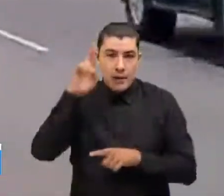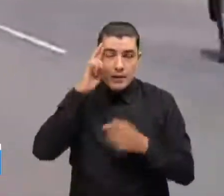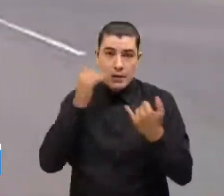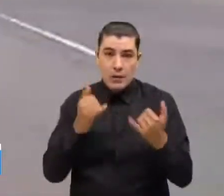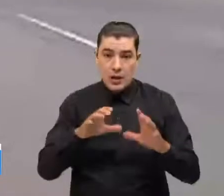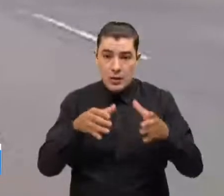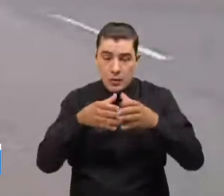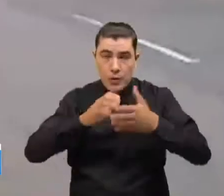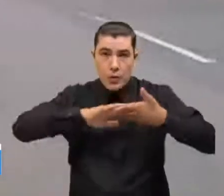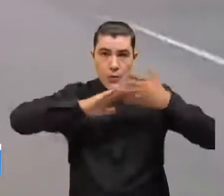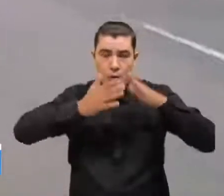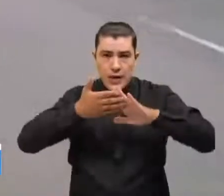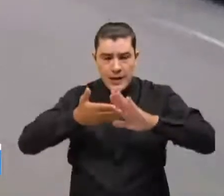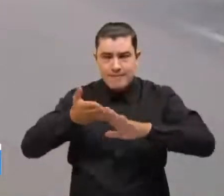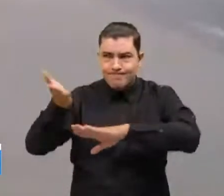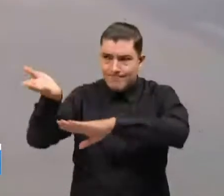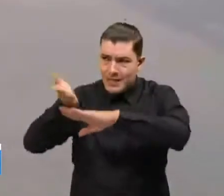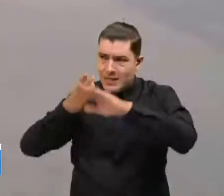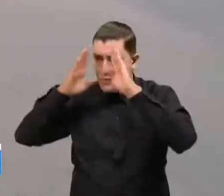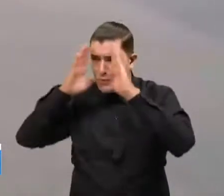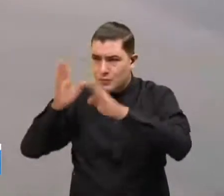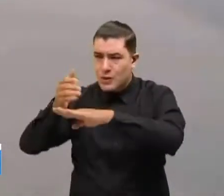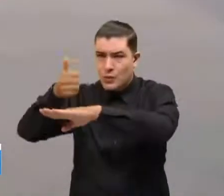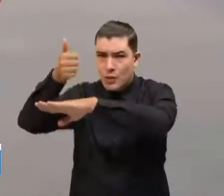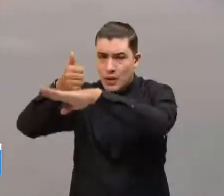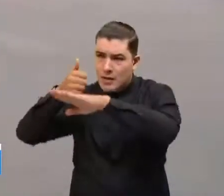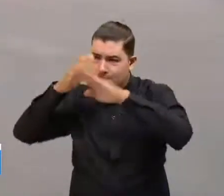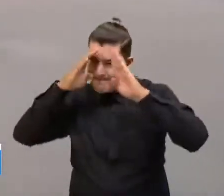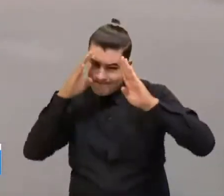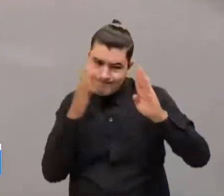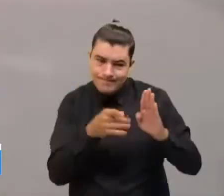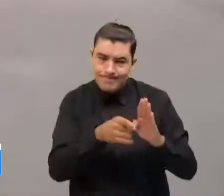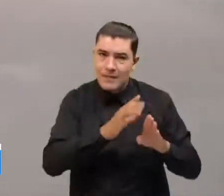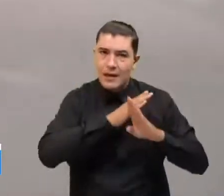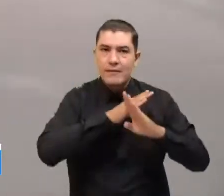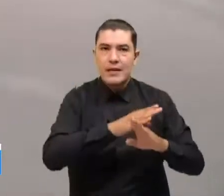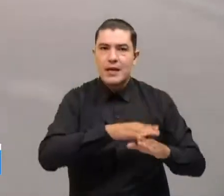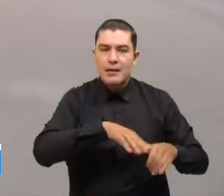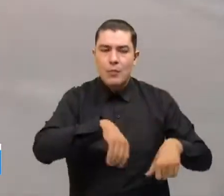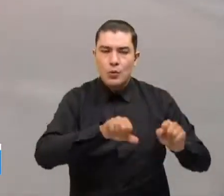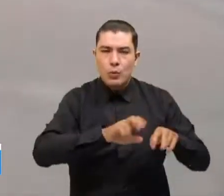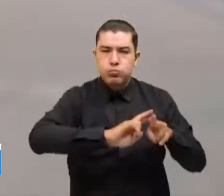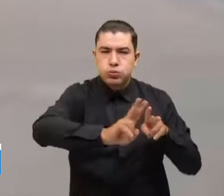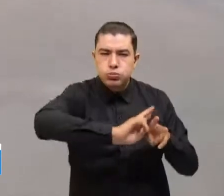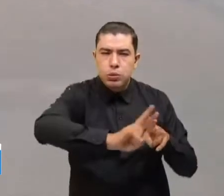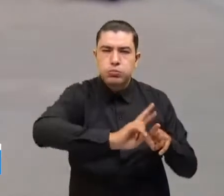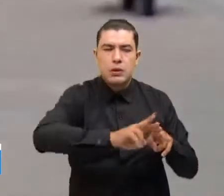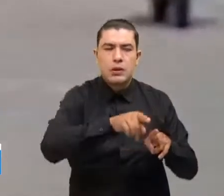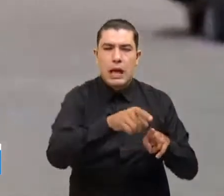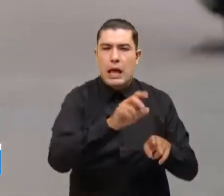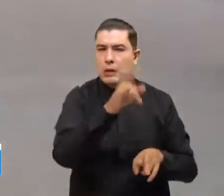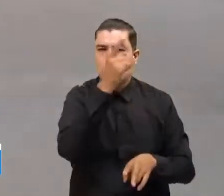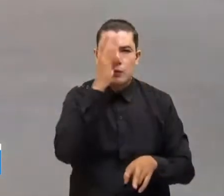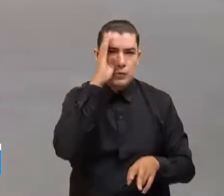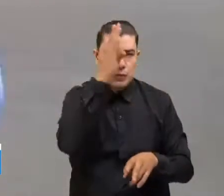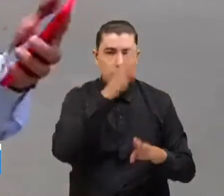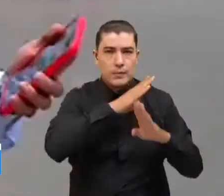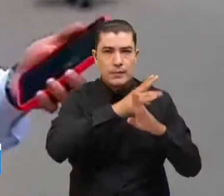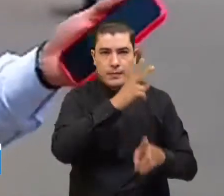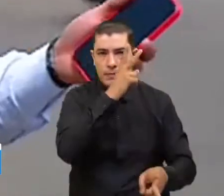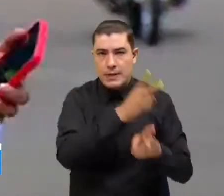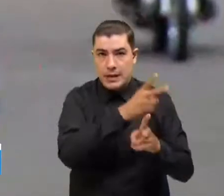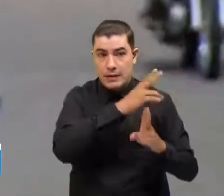que se realiza el control de los piques y también que se tenga mayor presencia de autoridades en este punto para evitar que se presente algún tipo de incidente